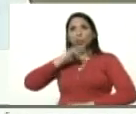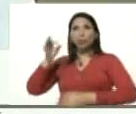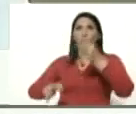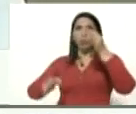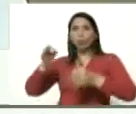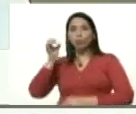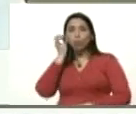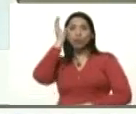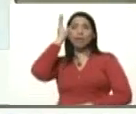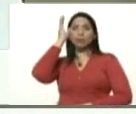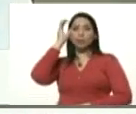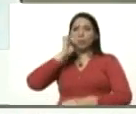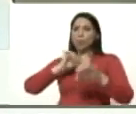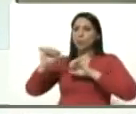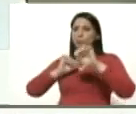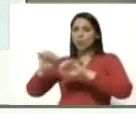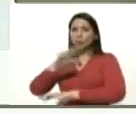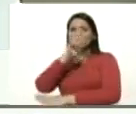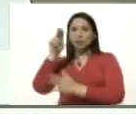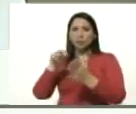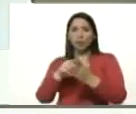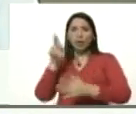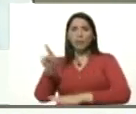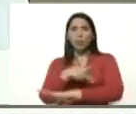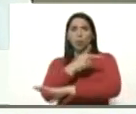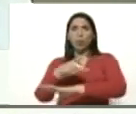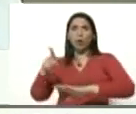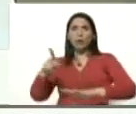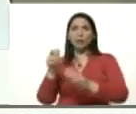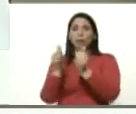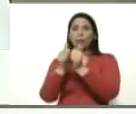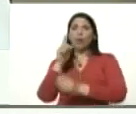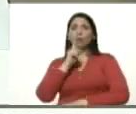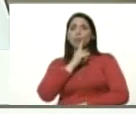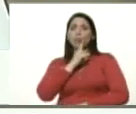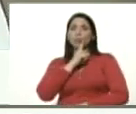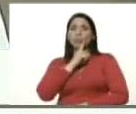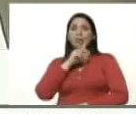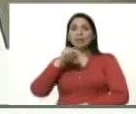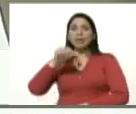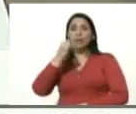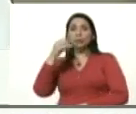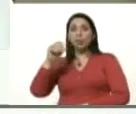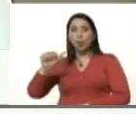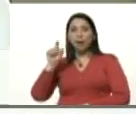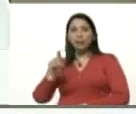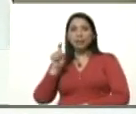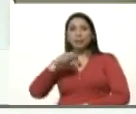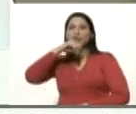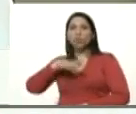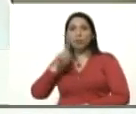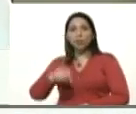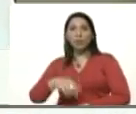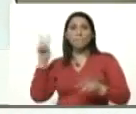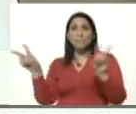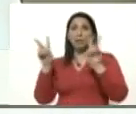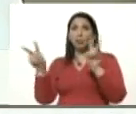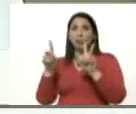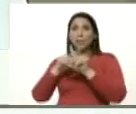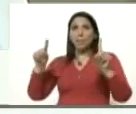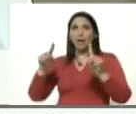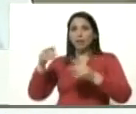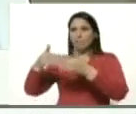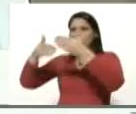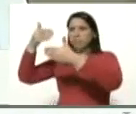La creación de un movimiento nacional de poetas con el nombre de Aquiles Nasoa es una necesidad histórica y es una victoria para las